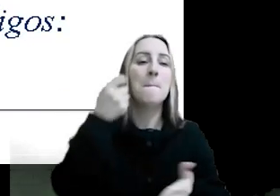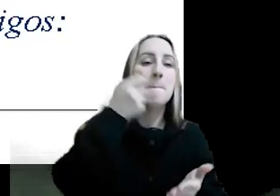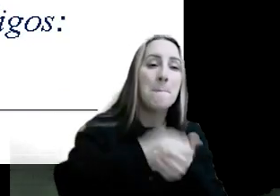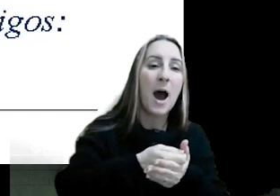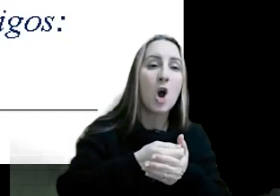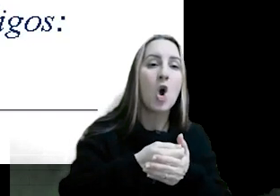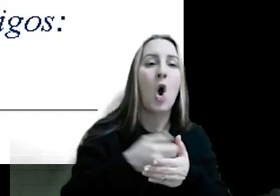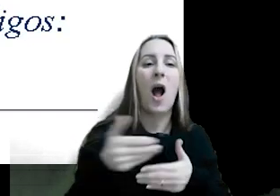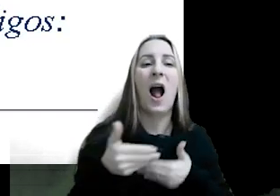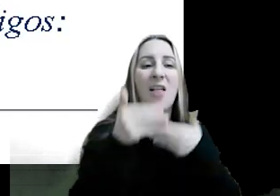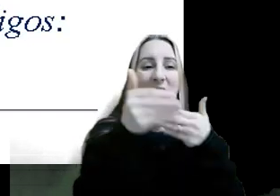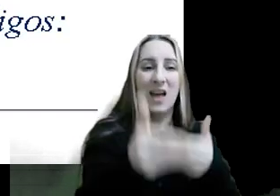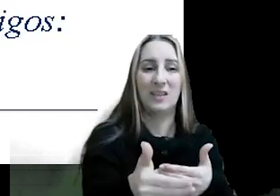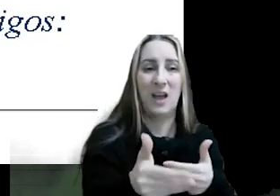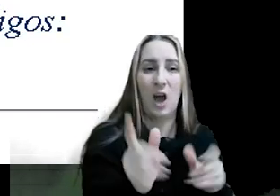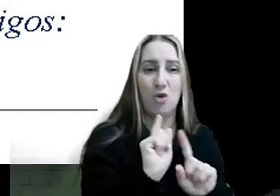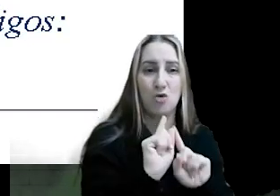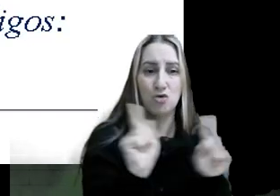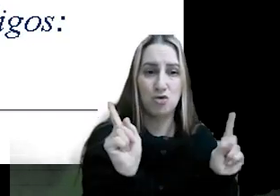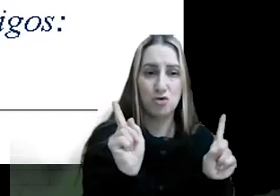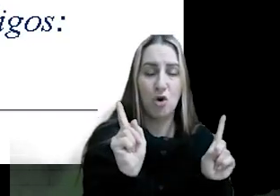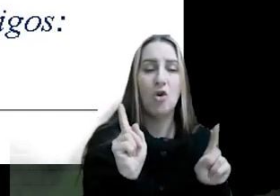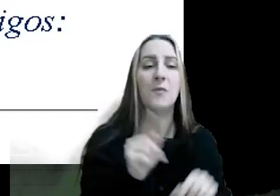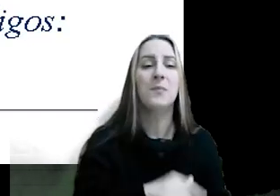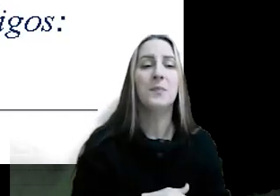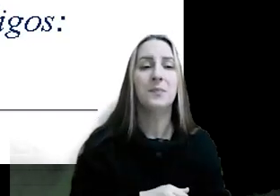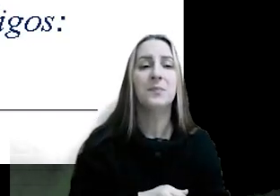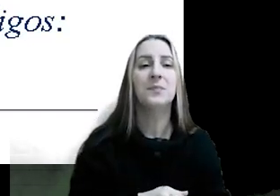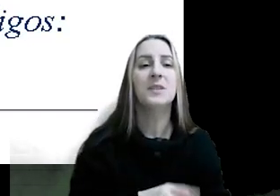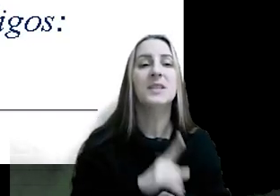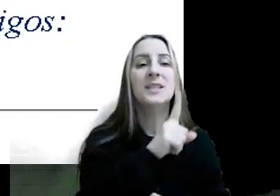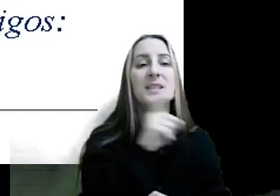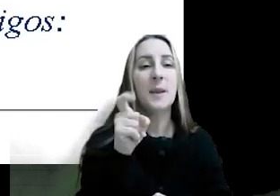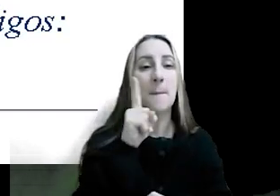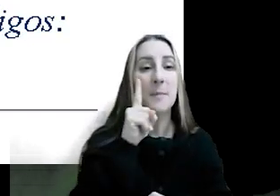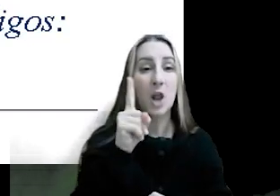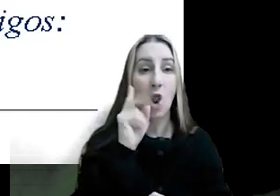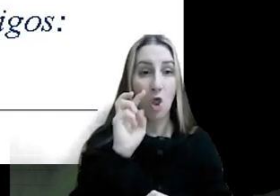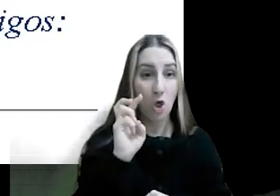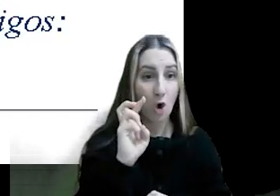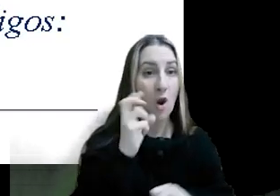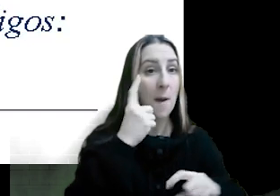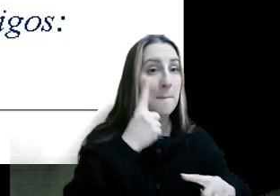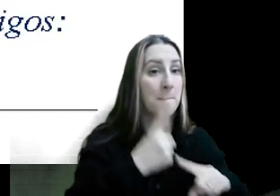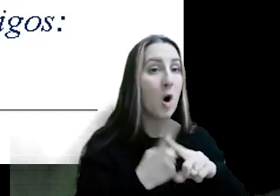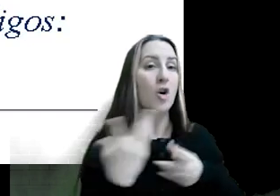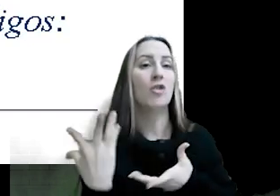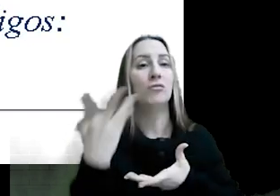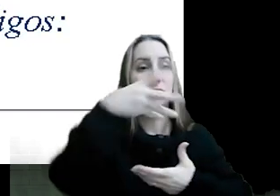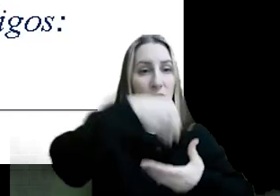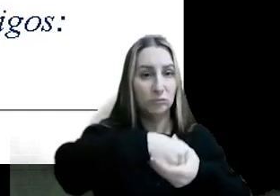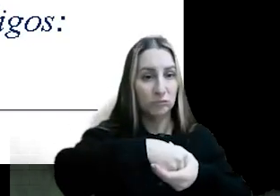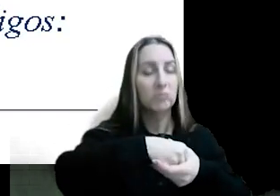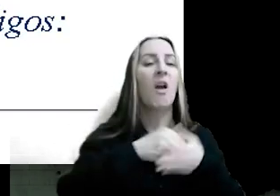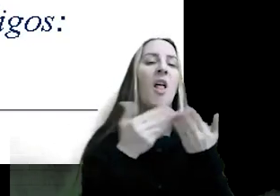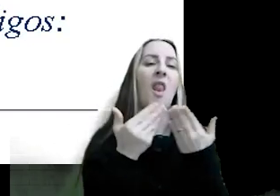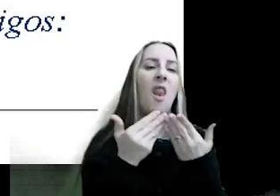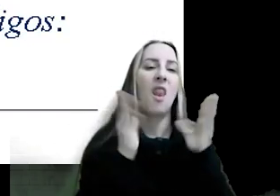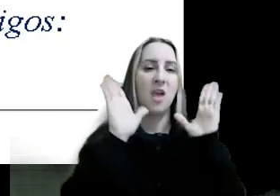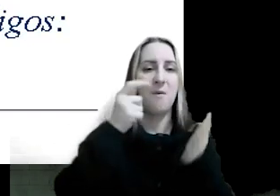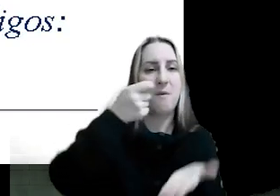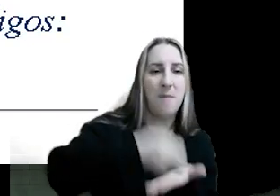adelantado y estarán por la franquicia de $100.000 por cada adhesión, estarán liberados del